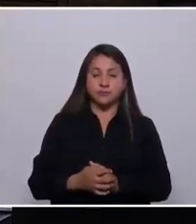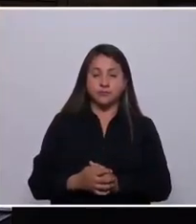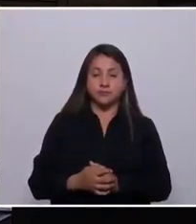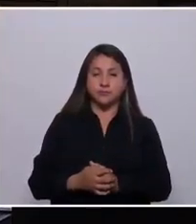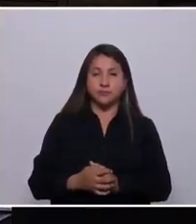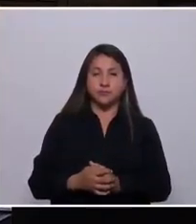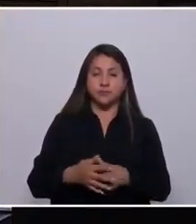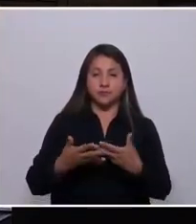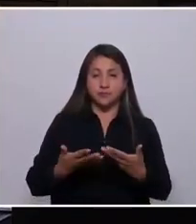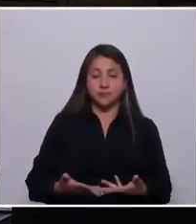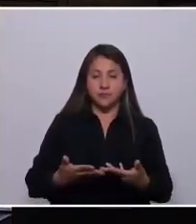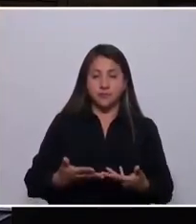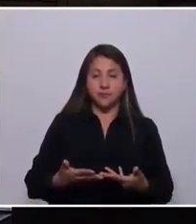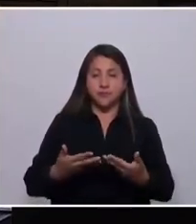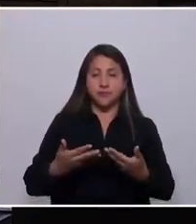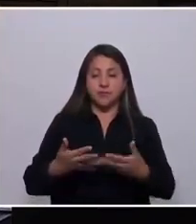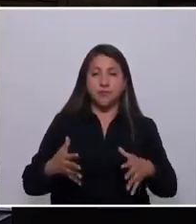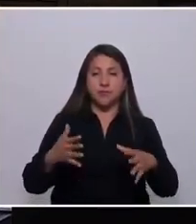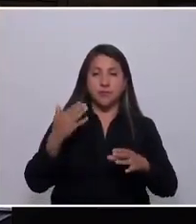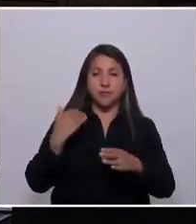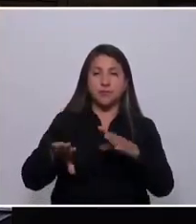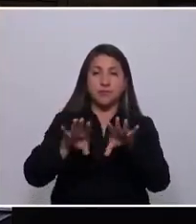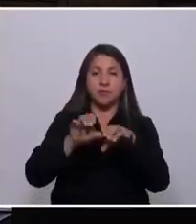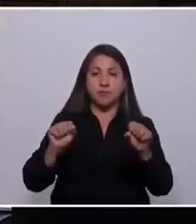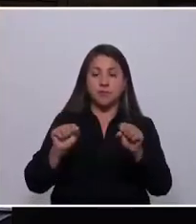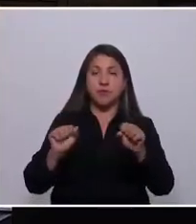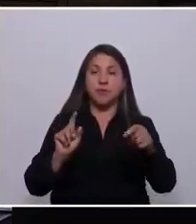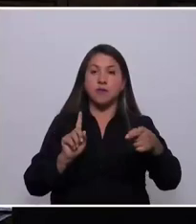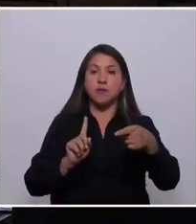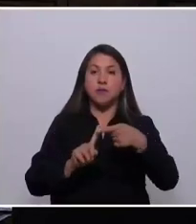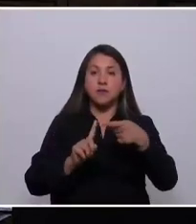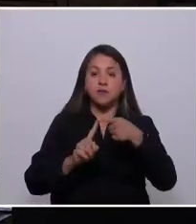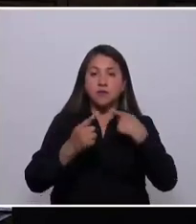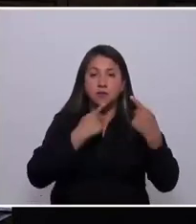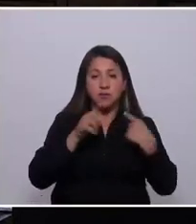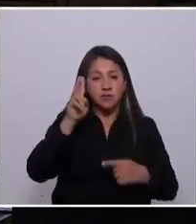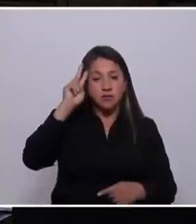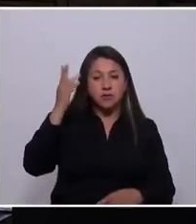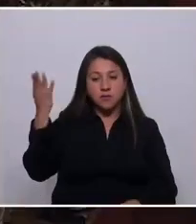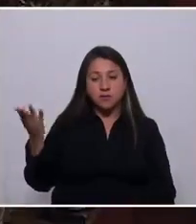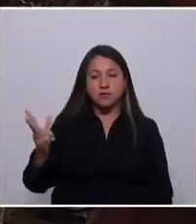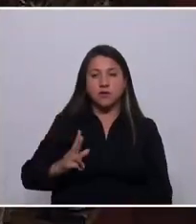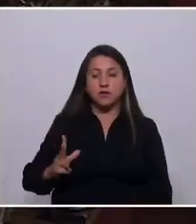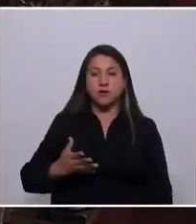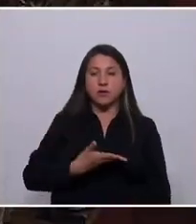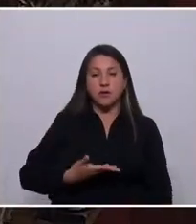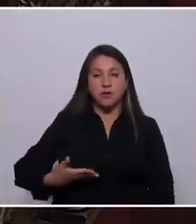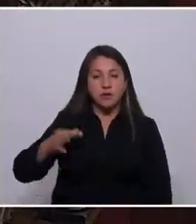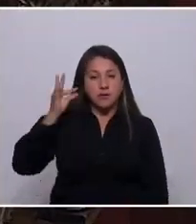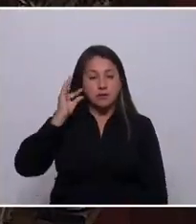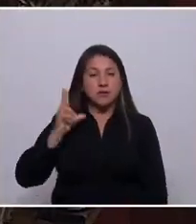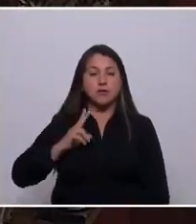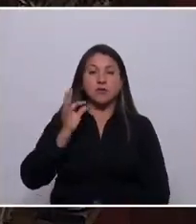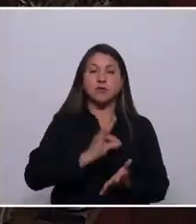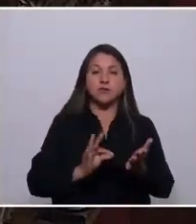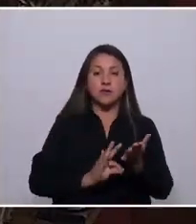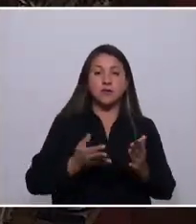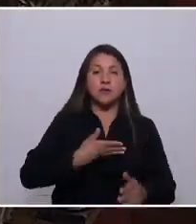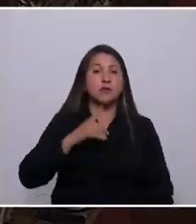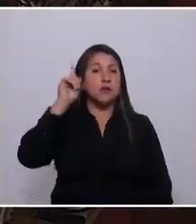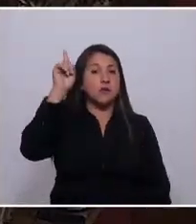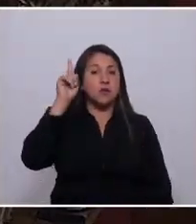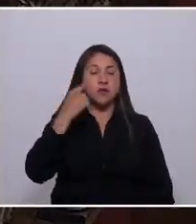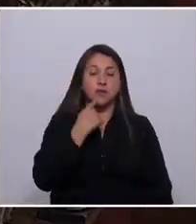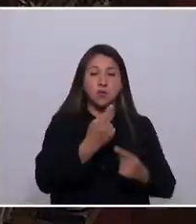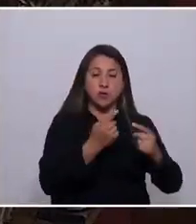Por lo tanto, queda despachado el reglamento de participación y consulta indígena, señora presidenta. Señor secretario, tengo una pregunta